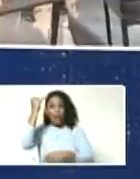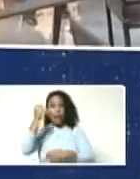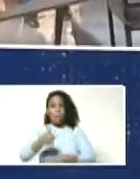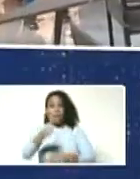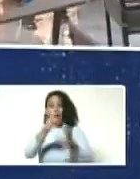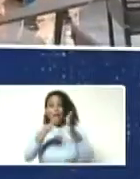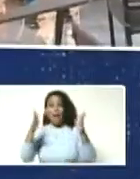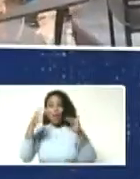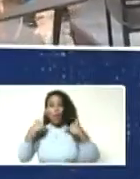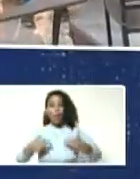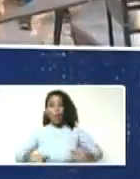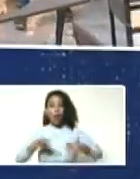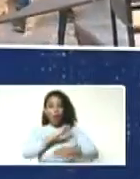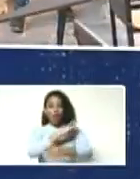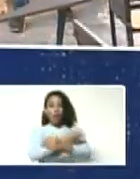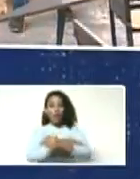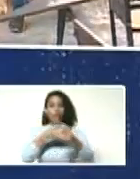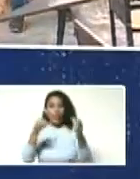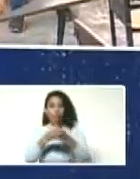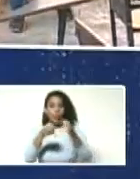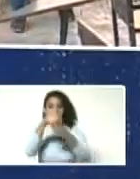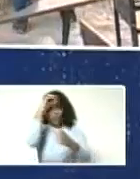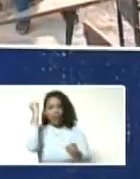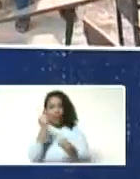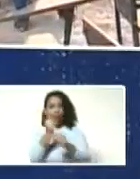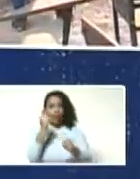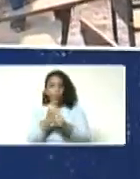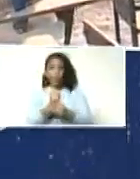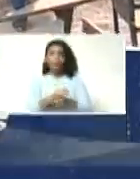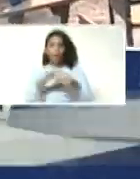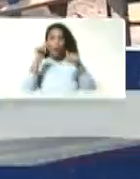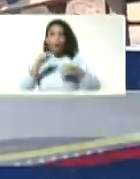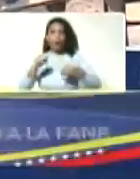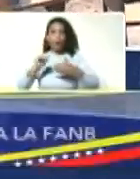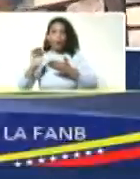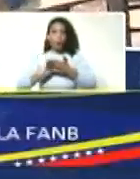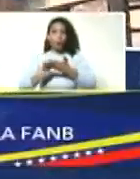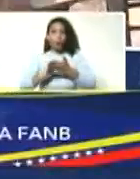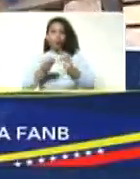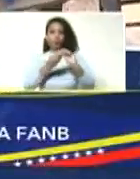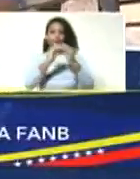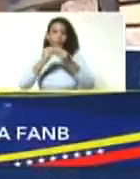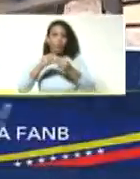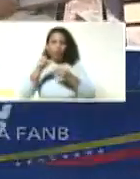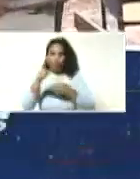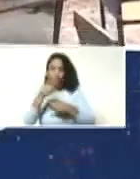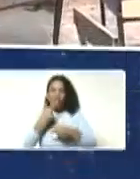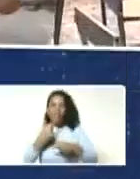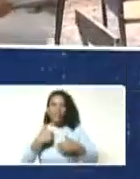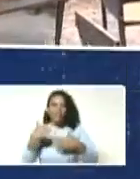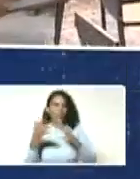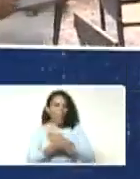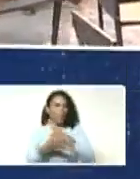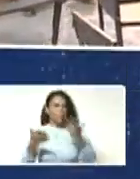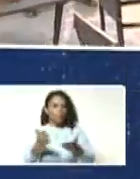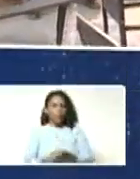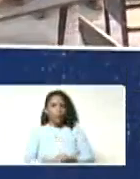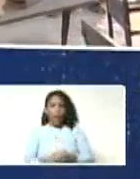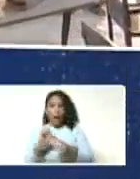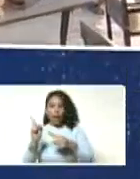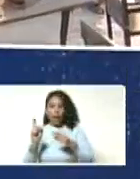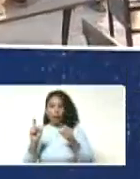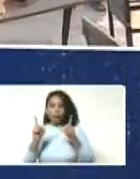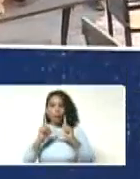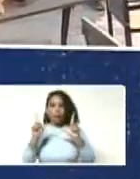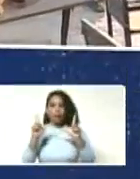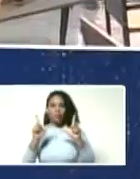tiene la humanidad, la fuerza de la clase obrera. Aquí recuperando. Andri, ¿qué me dices tú de esto? No, esto es un espectáculo,